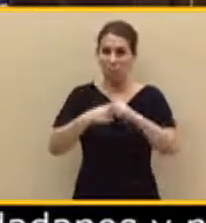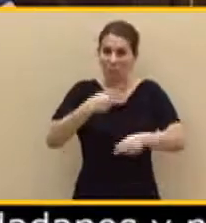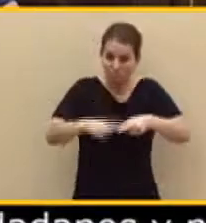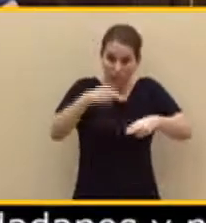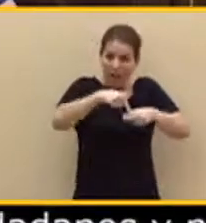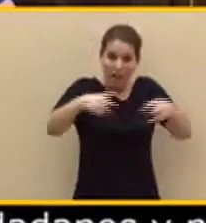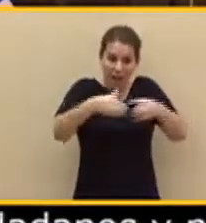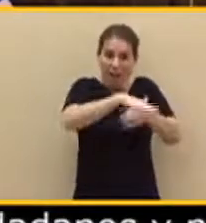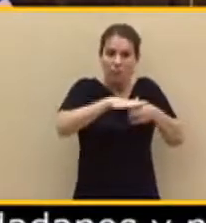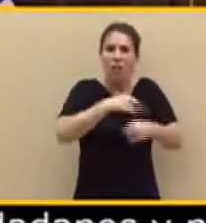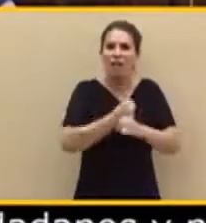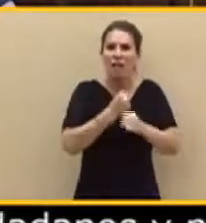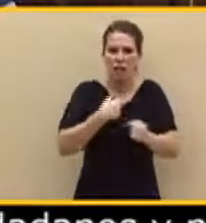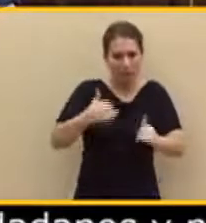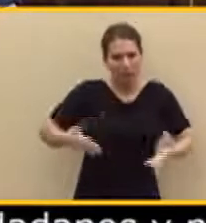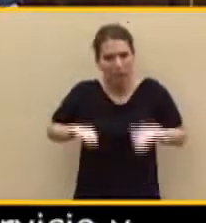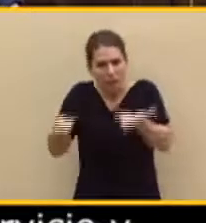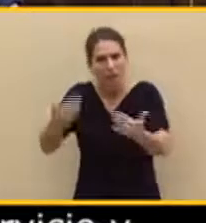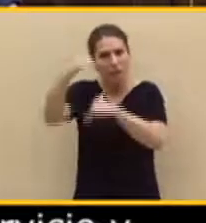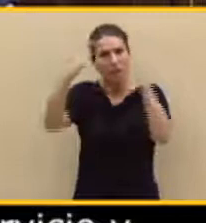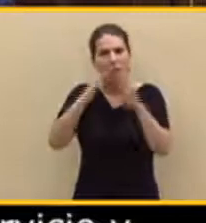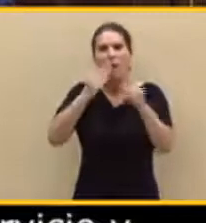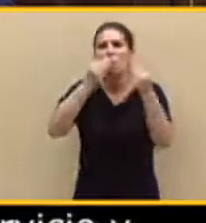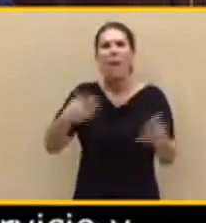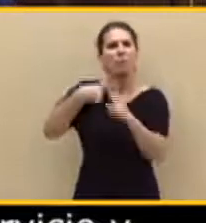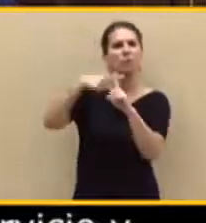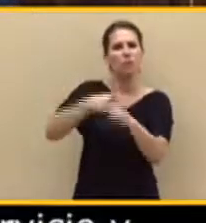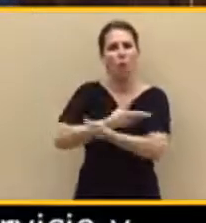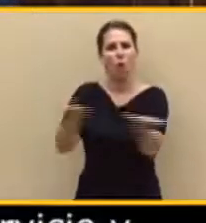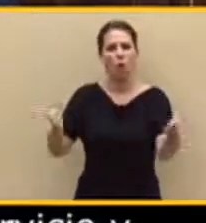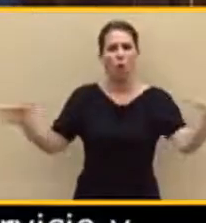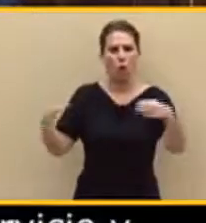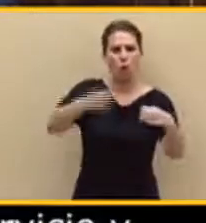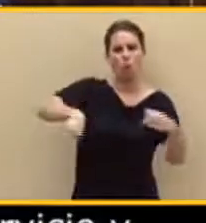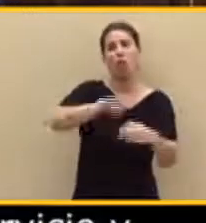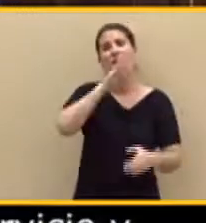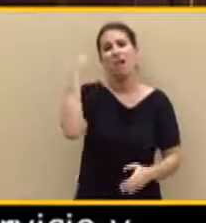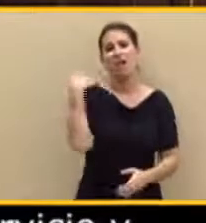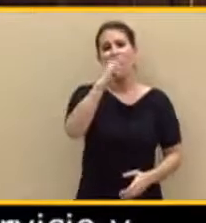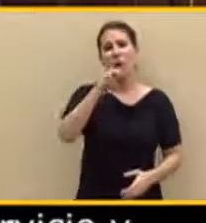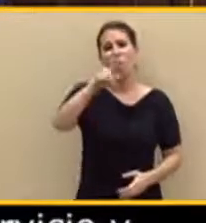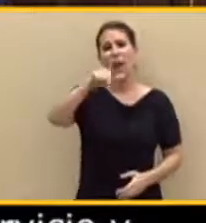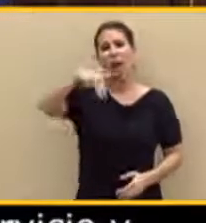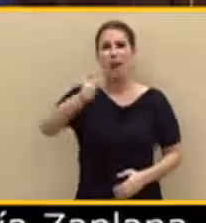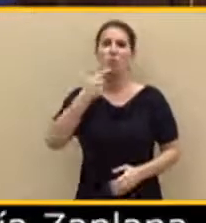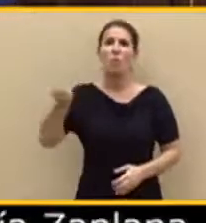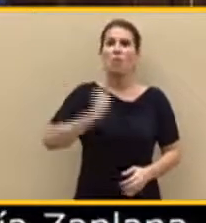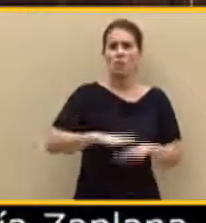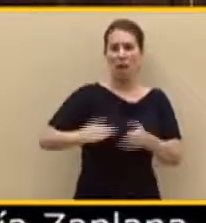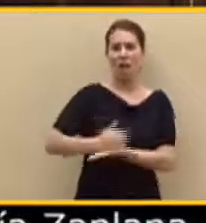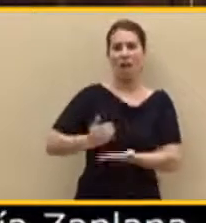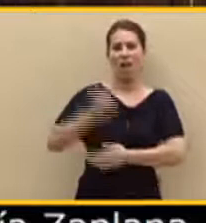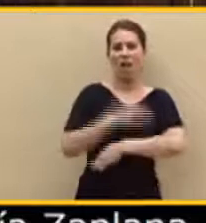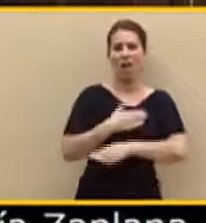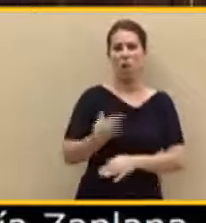de servicio y dedicación al bien común, y no como la entendía su colega Zaplana, una profesión con la que forrarse, acumular poder y hurtárselo